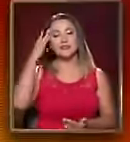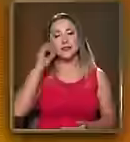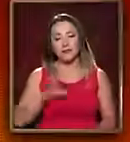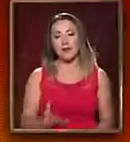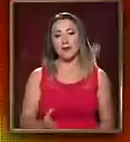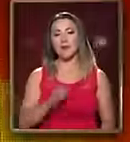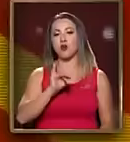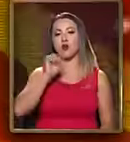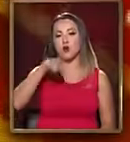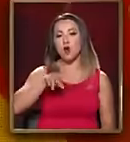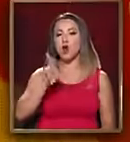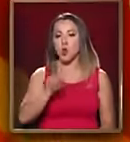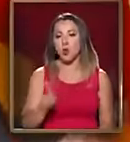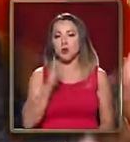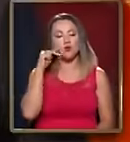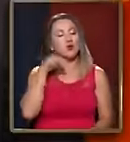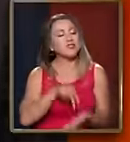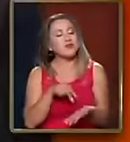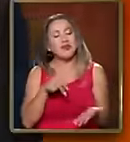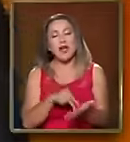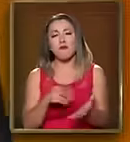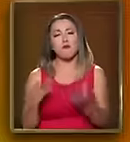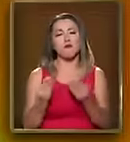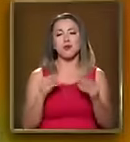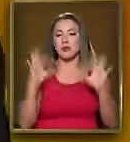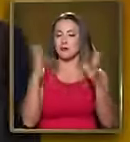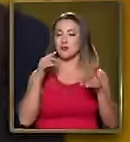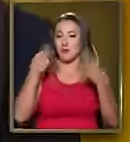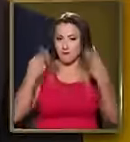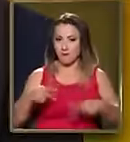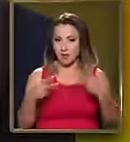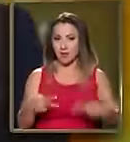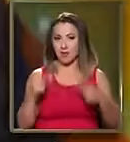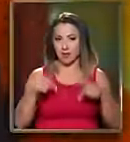Juan Luis, habías esperado tanto de aplauso aquí en Viña del Mar.